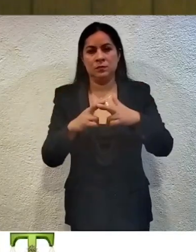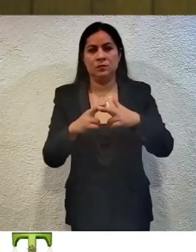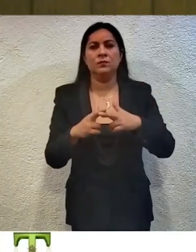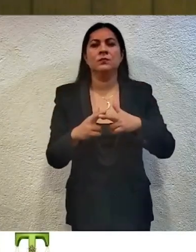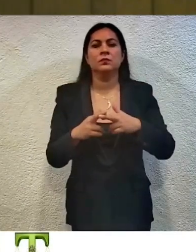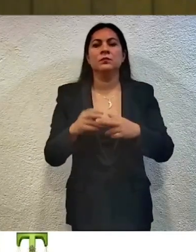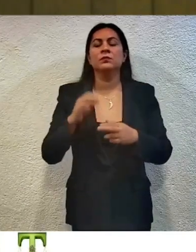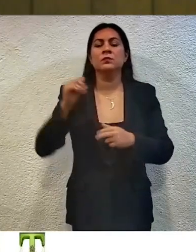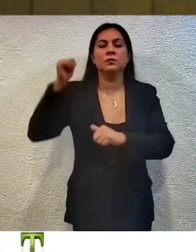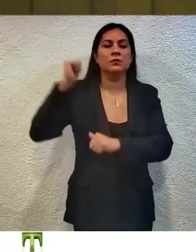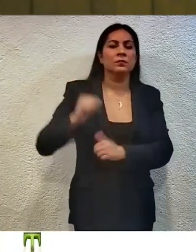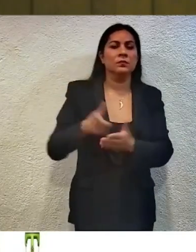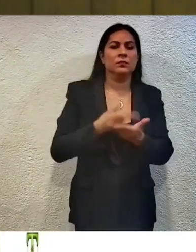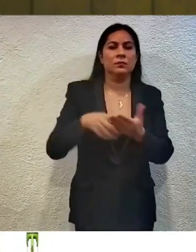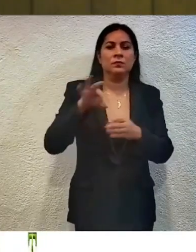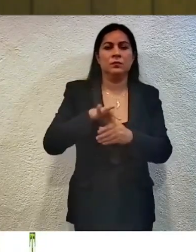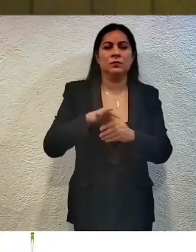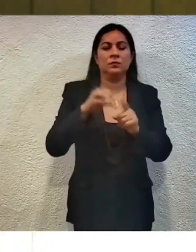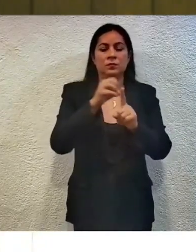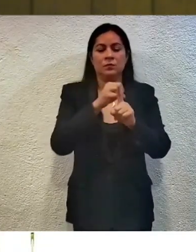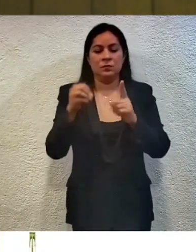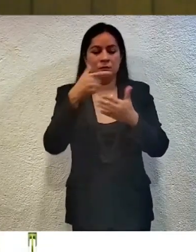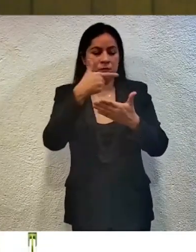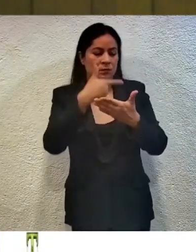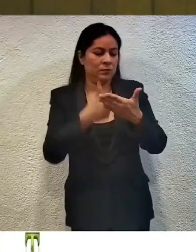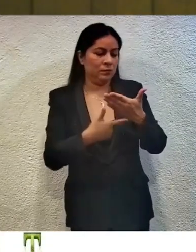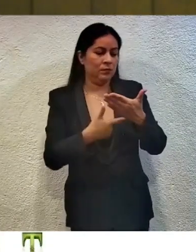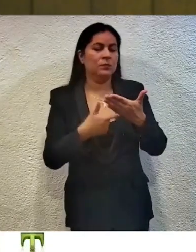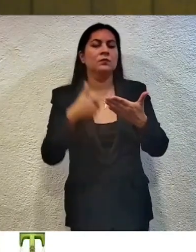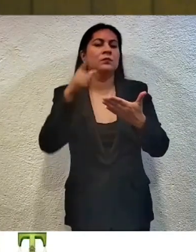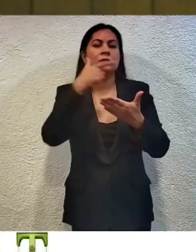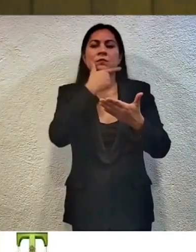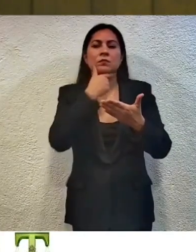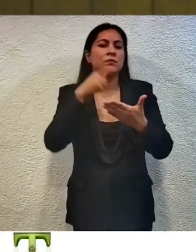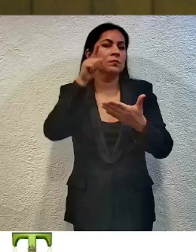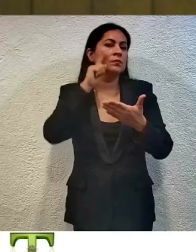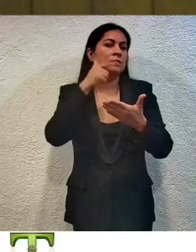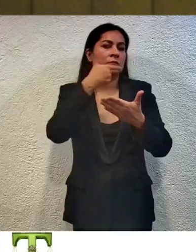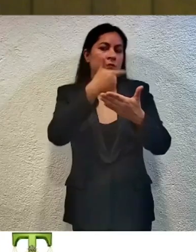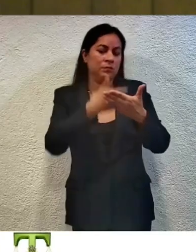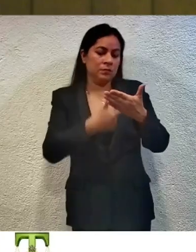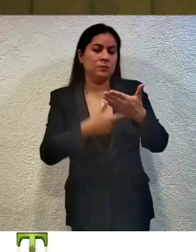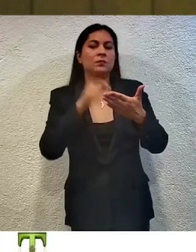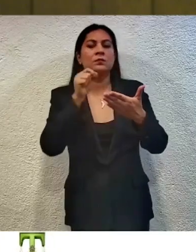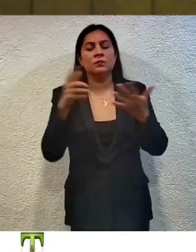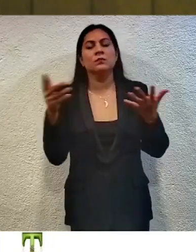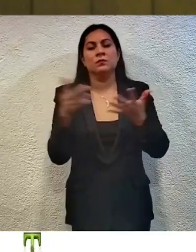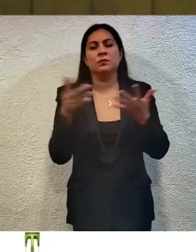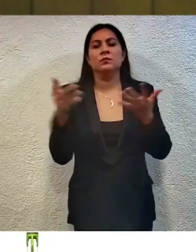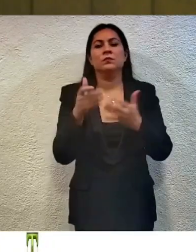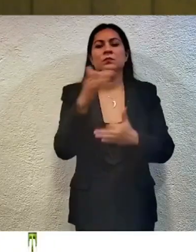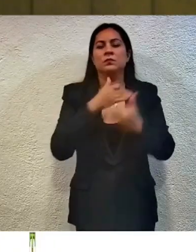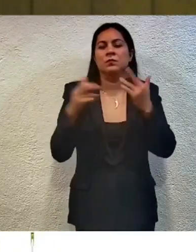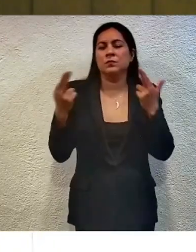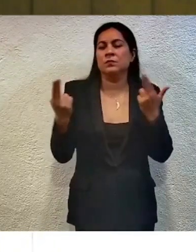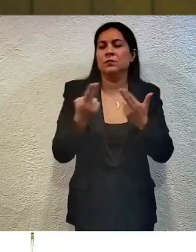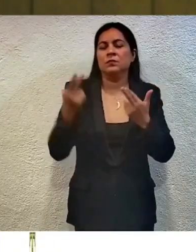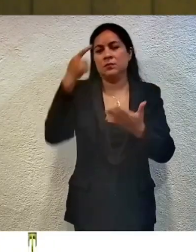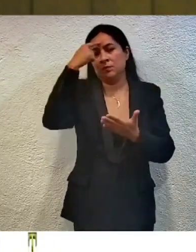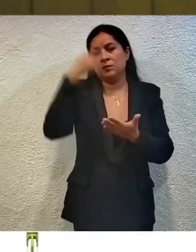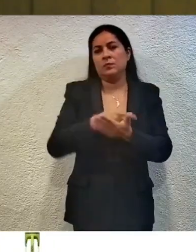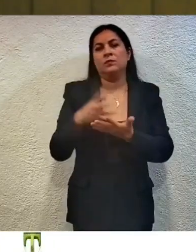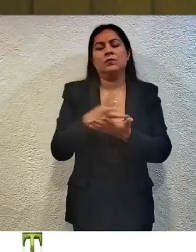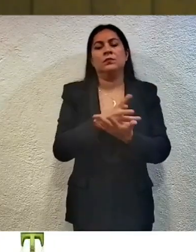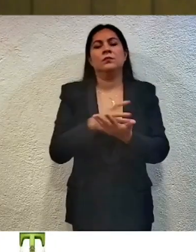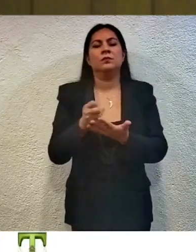la autoridad electoral seguirá el orden de prelación por género de las listas respectivas y realizará todo lo necesario para